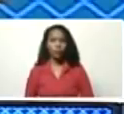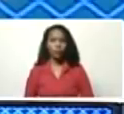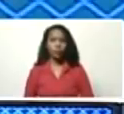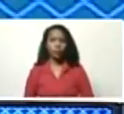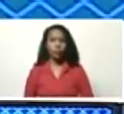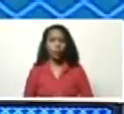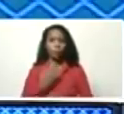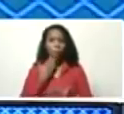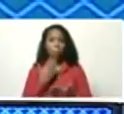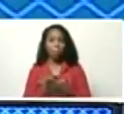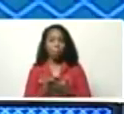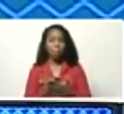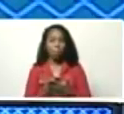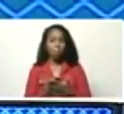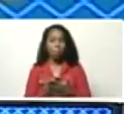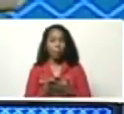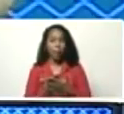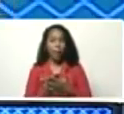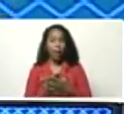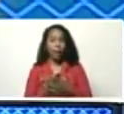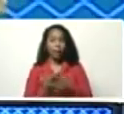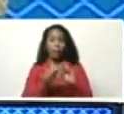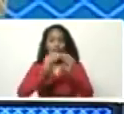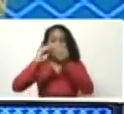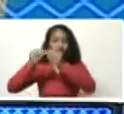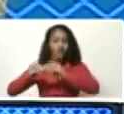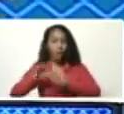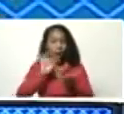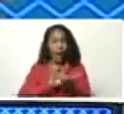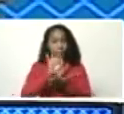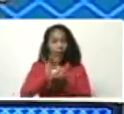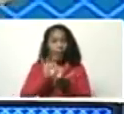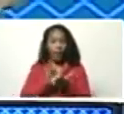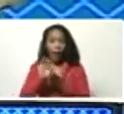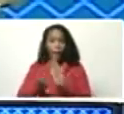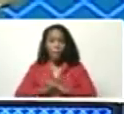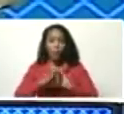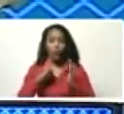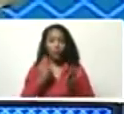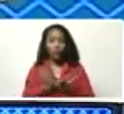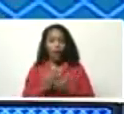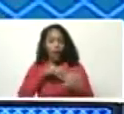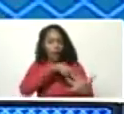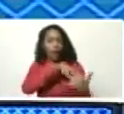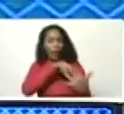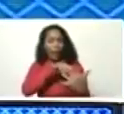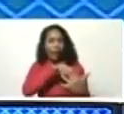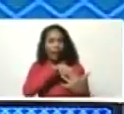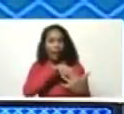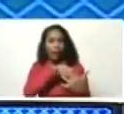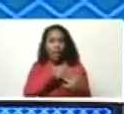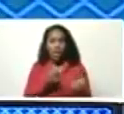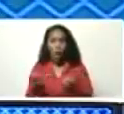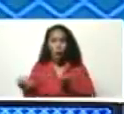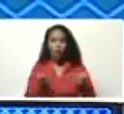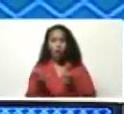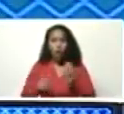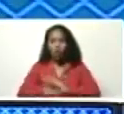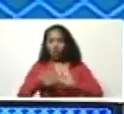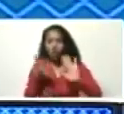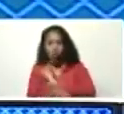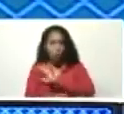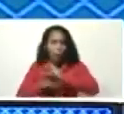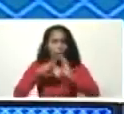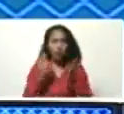y permitieron reconfigurar la estrategia mundial de guerra y de dominación mundial por parte